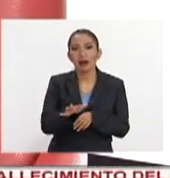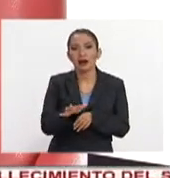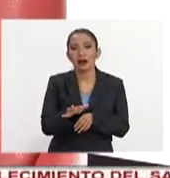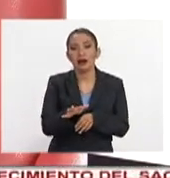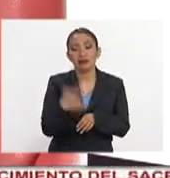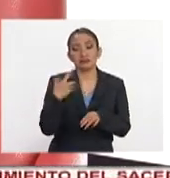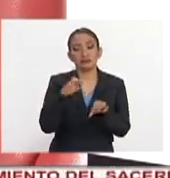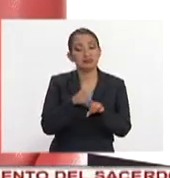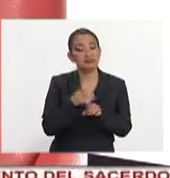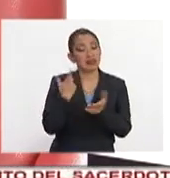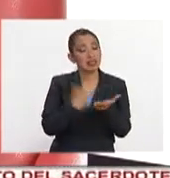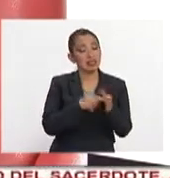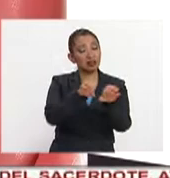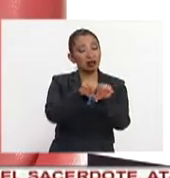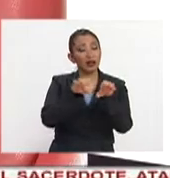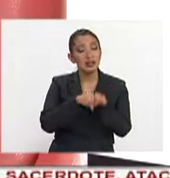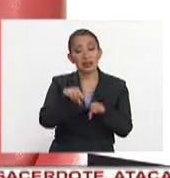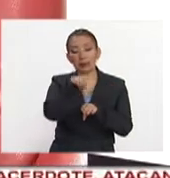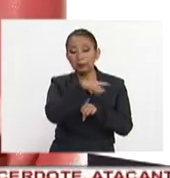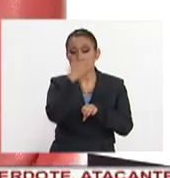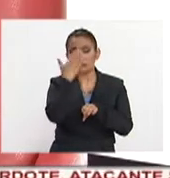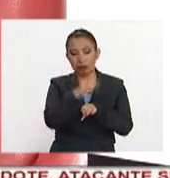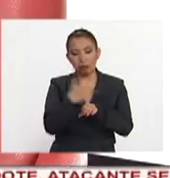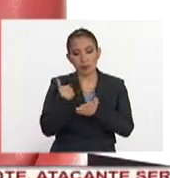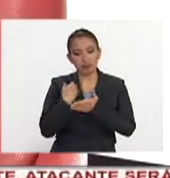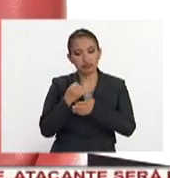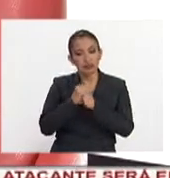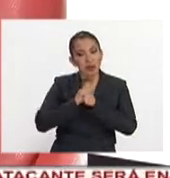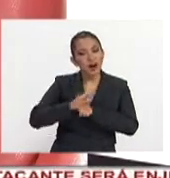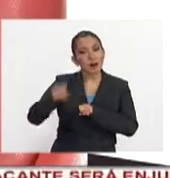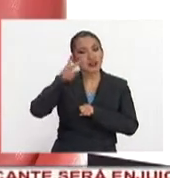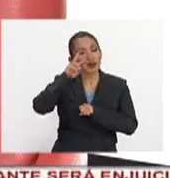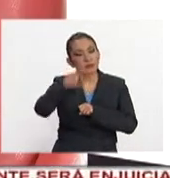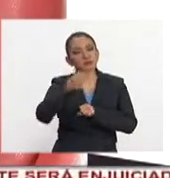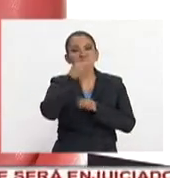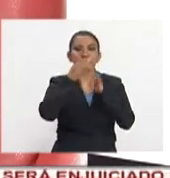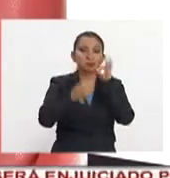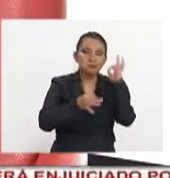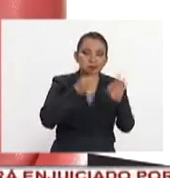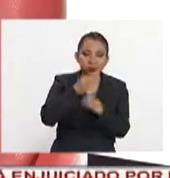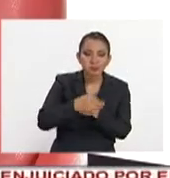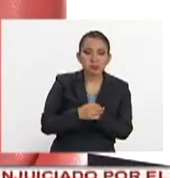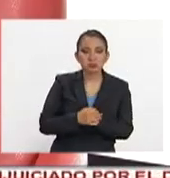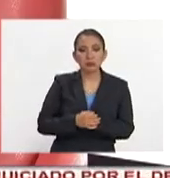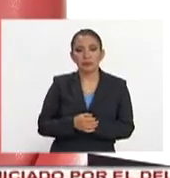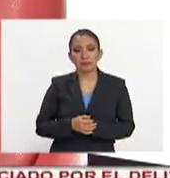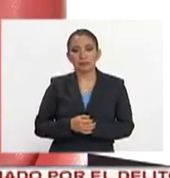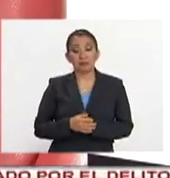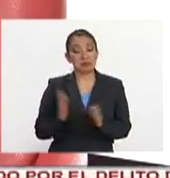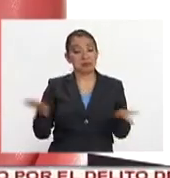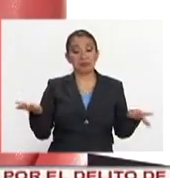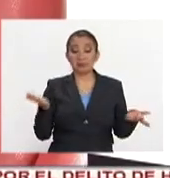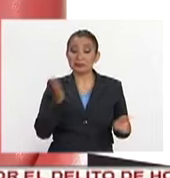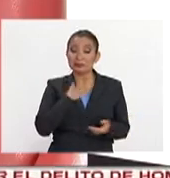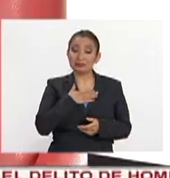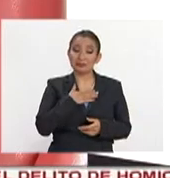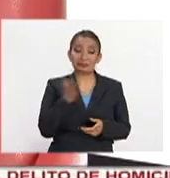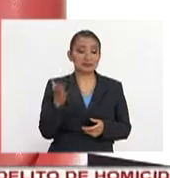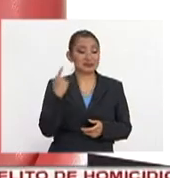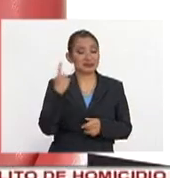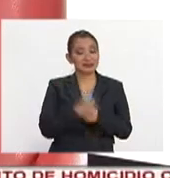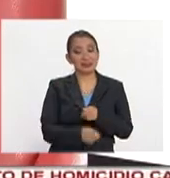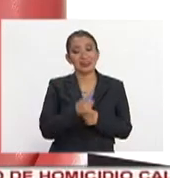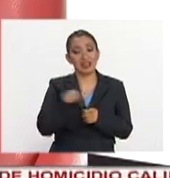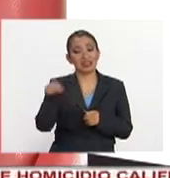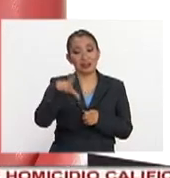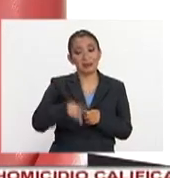el staff de la Casa Blanca es el que saca la información que vemos en los medios. Y bueno, esto afecta mucho a